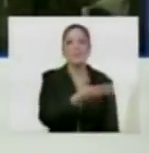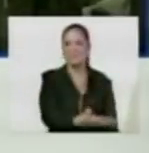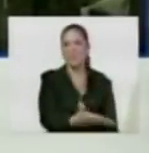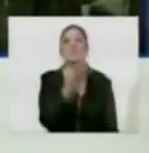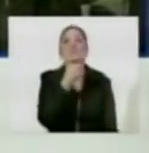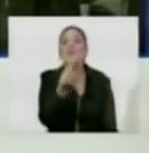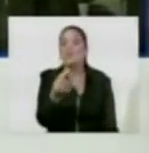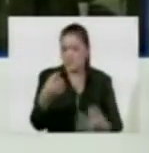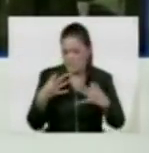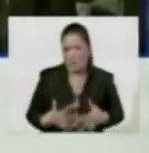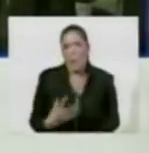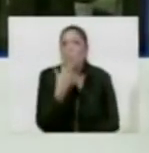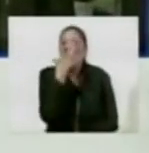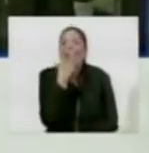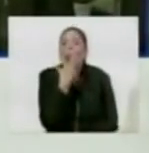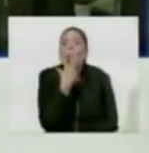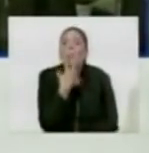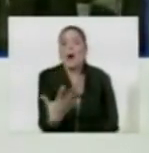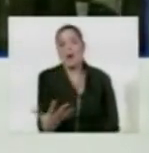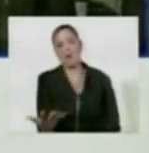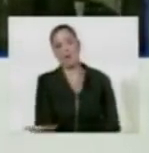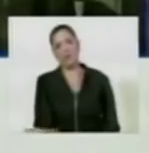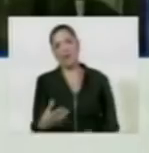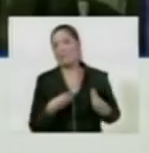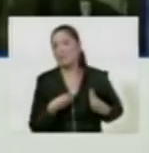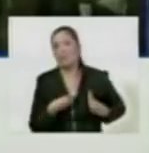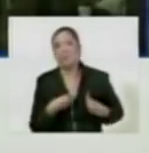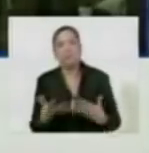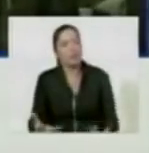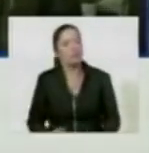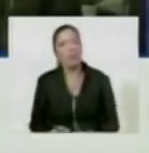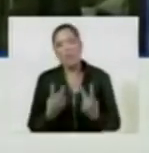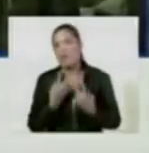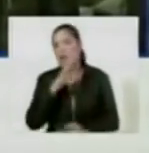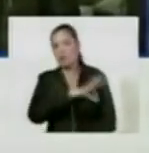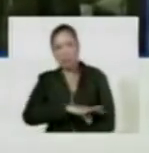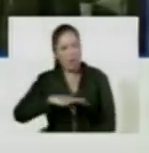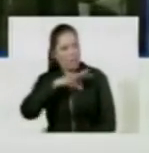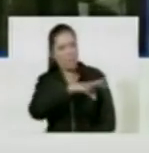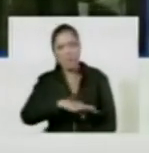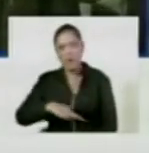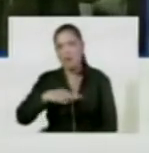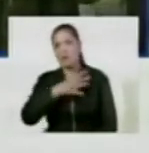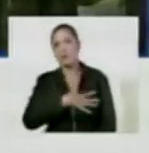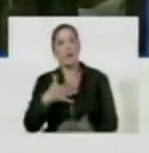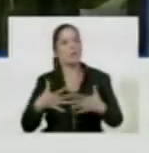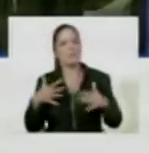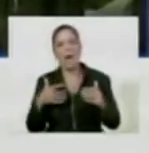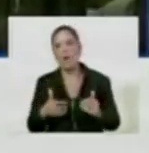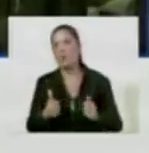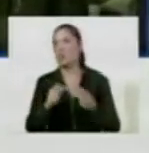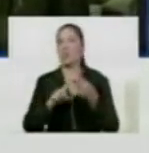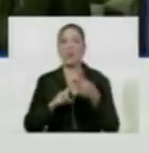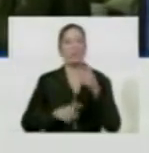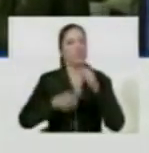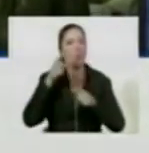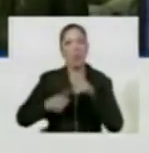ponerse. Entregó todo, su vida, su espíritu, su salud, sus riquezas